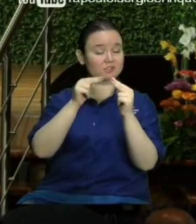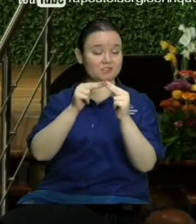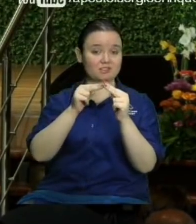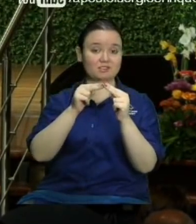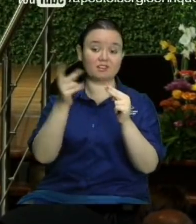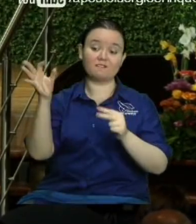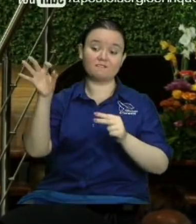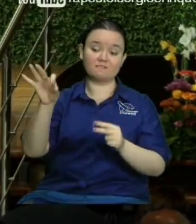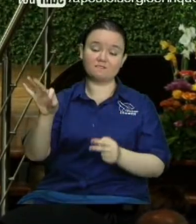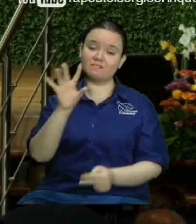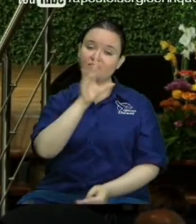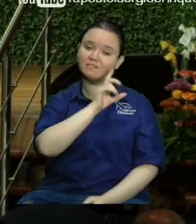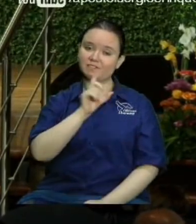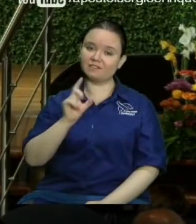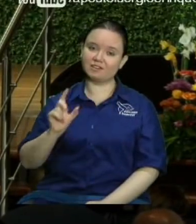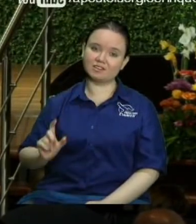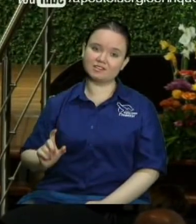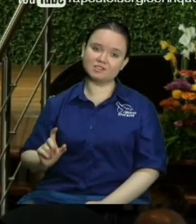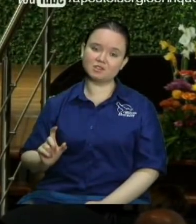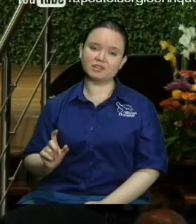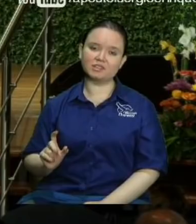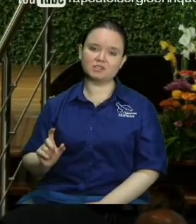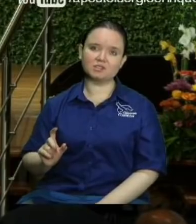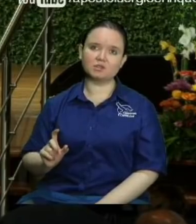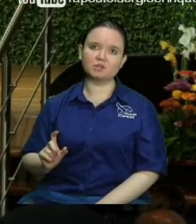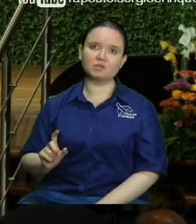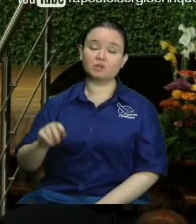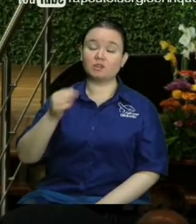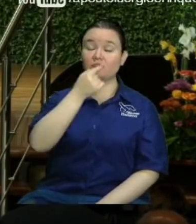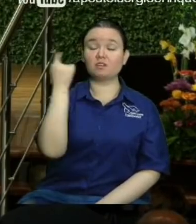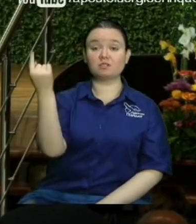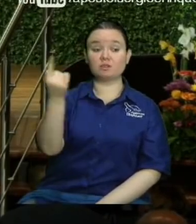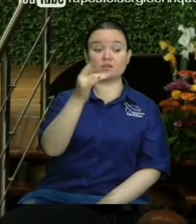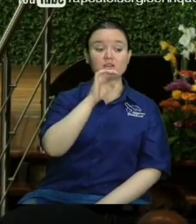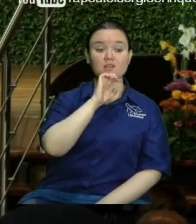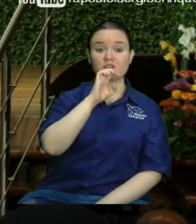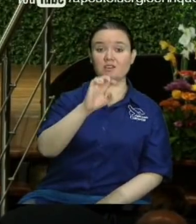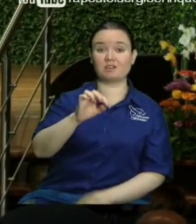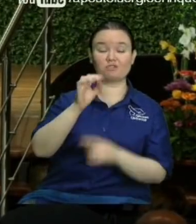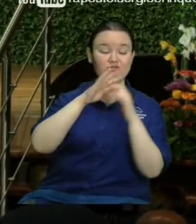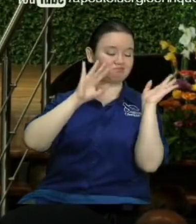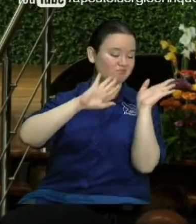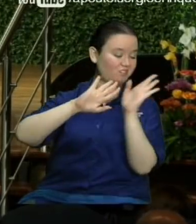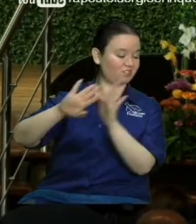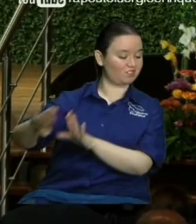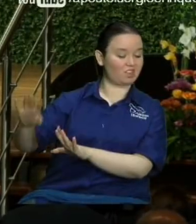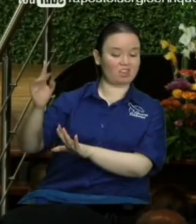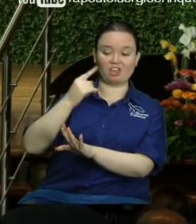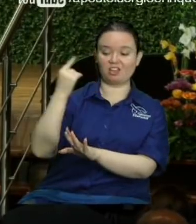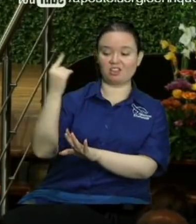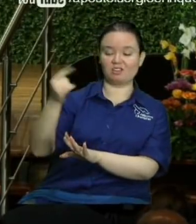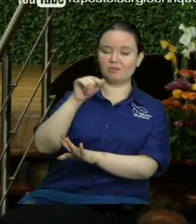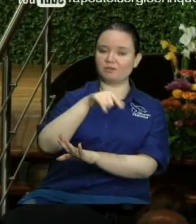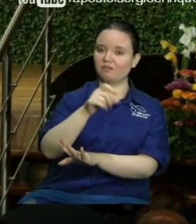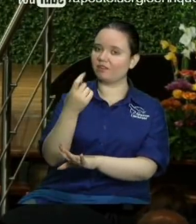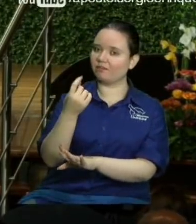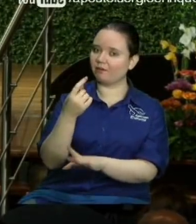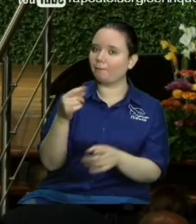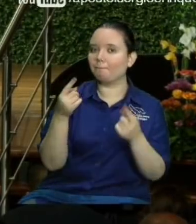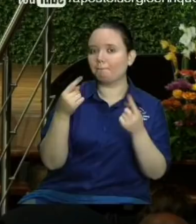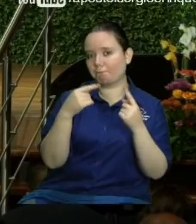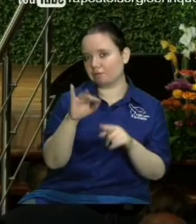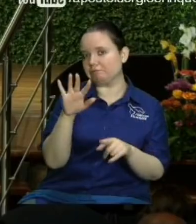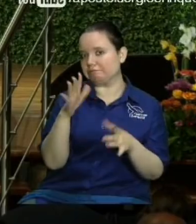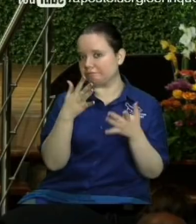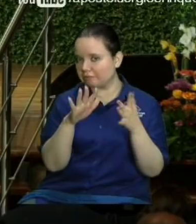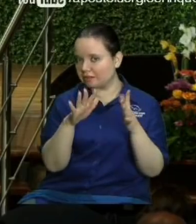anticristo y que además iba a haber una apostasía generalizada en la tierra, que todavía no era, pero parecía,